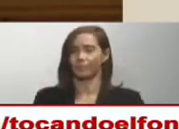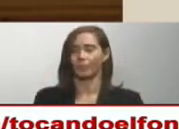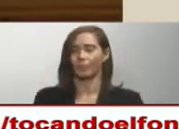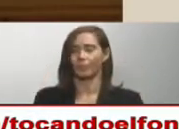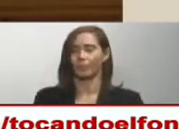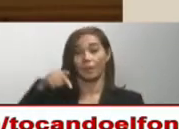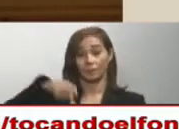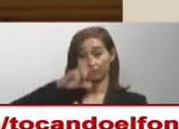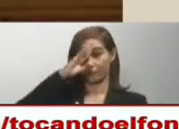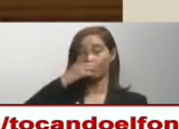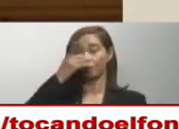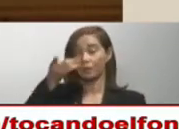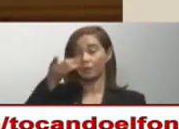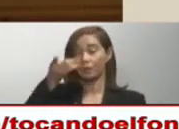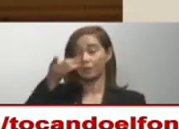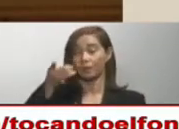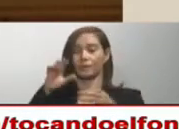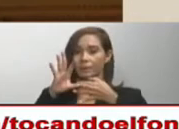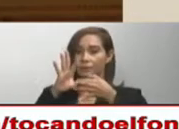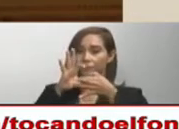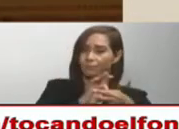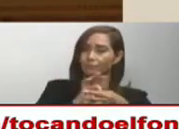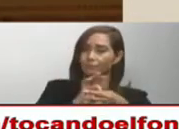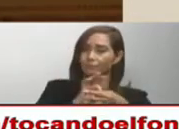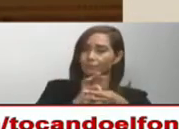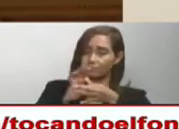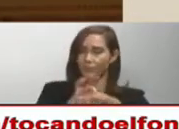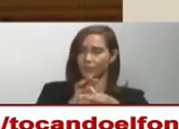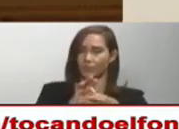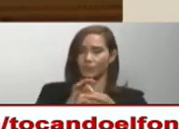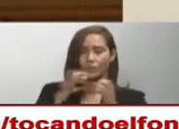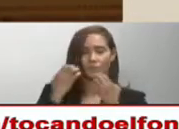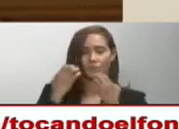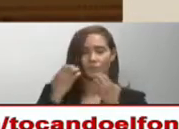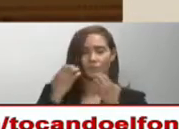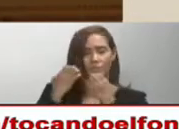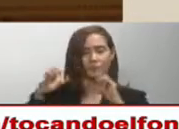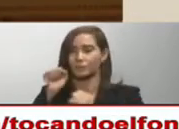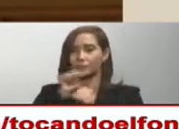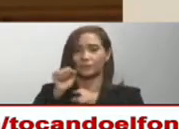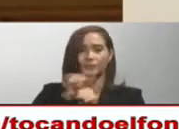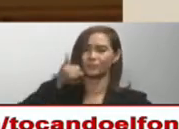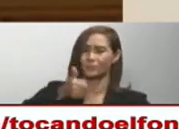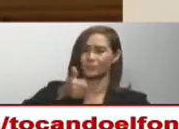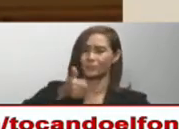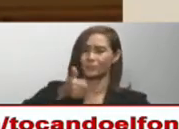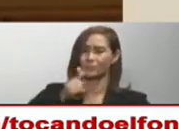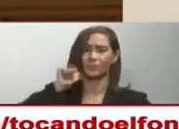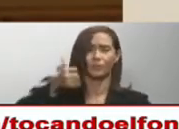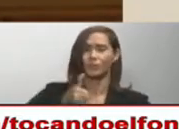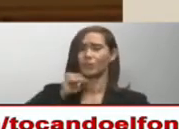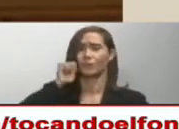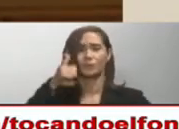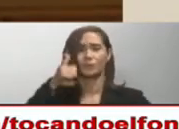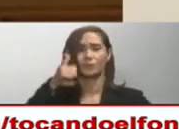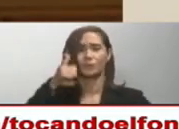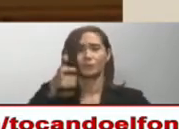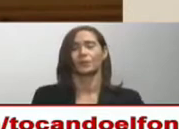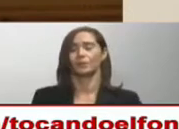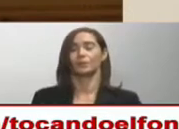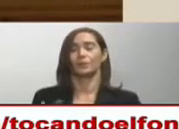Cuenten con República Dominicana como un aliado inquebrantable que trabajará de manera incansable para que sobre las bases de